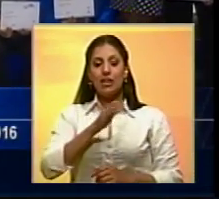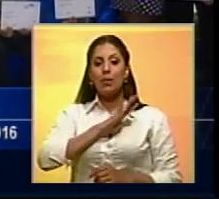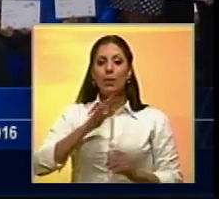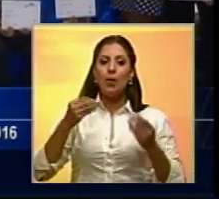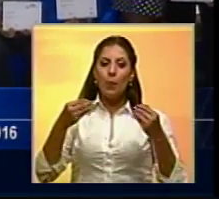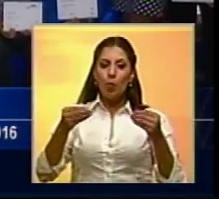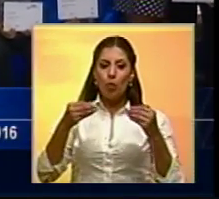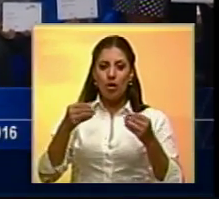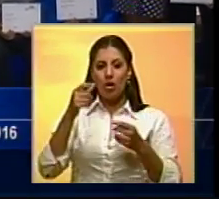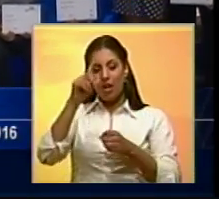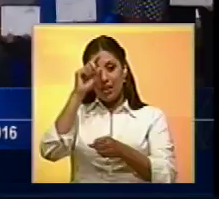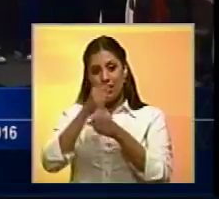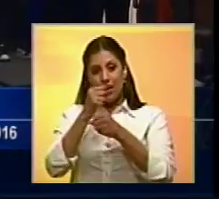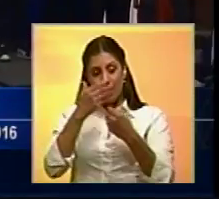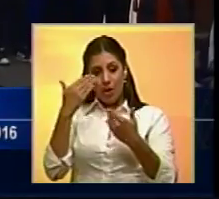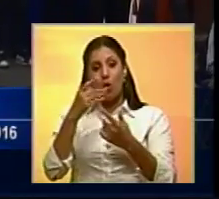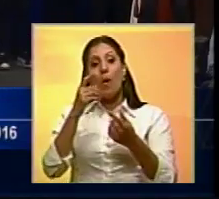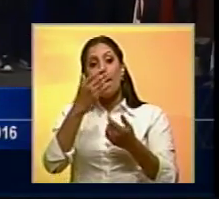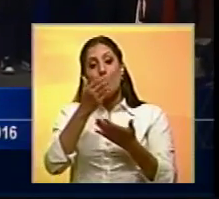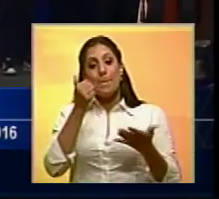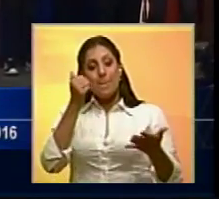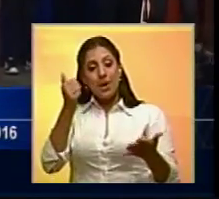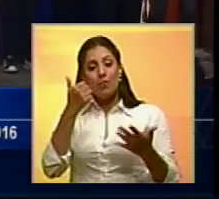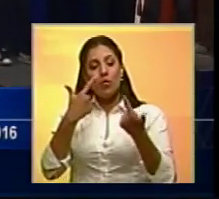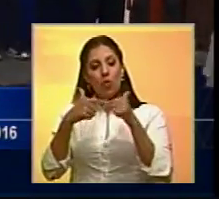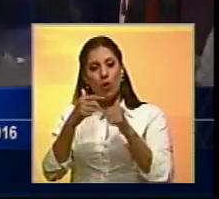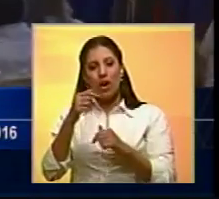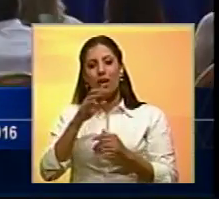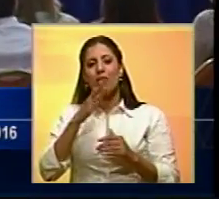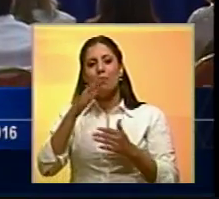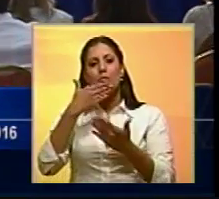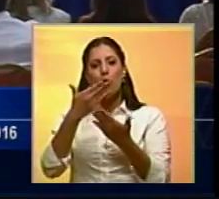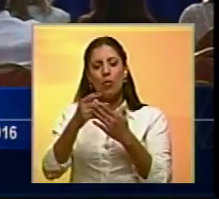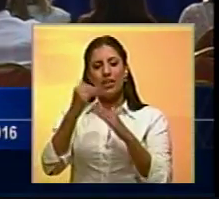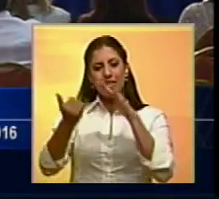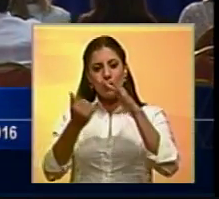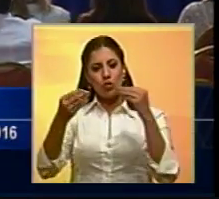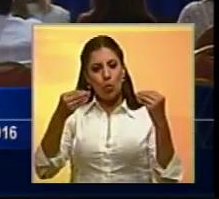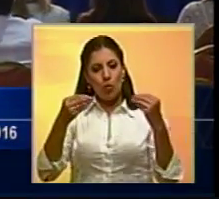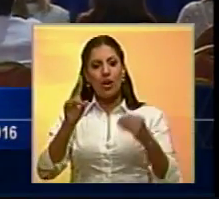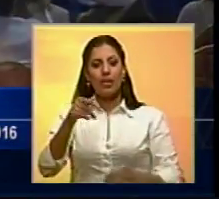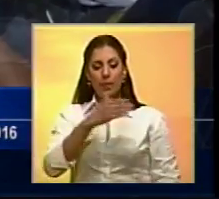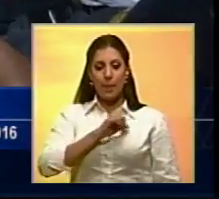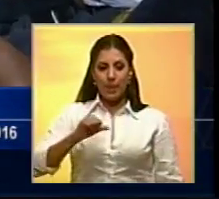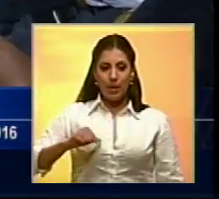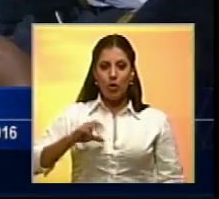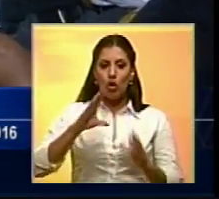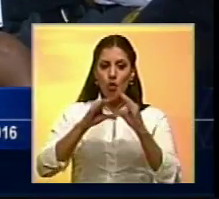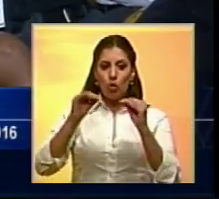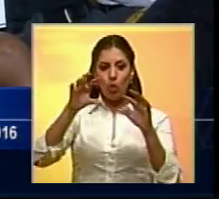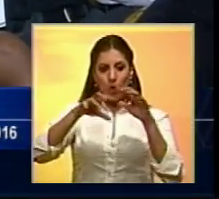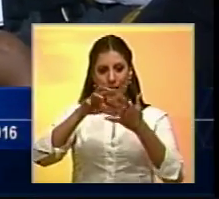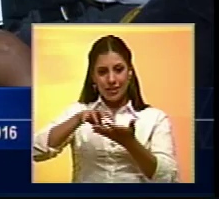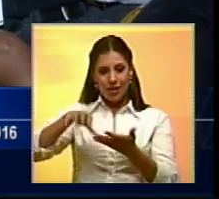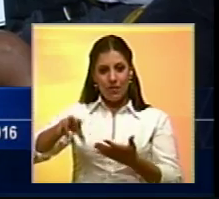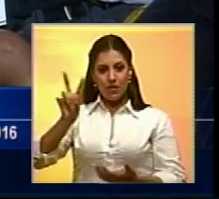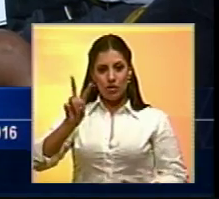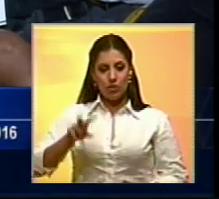Públicos de Citibank, señaló que los premios han recibido postulaciones de instituciones públicas y privadas de todos los estados de